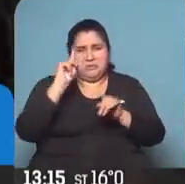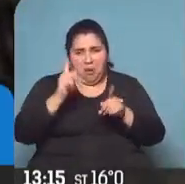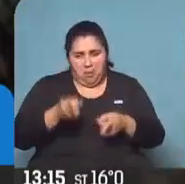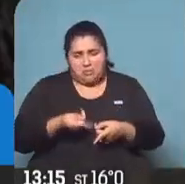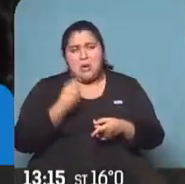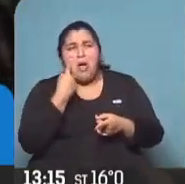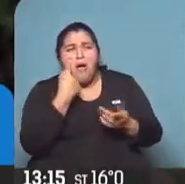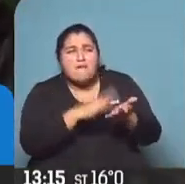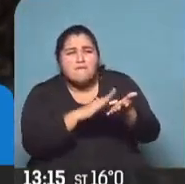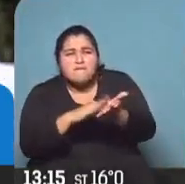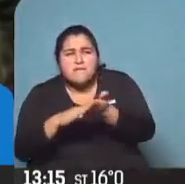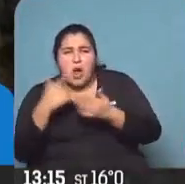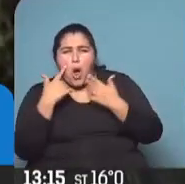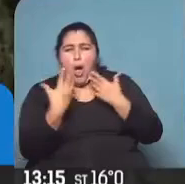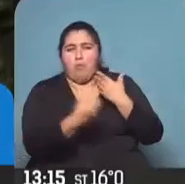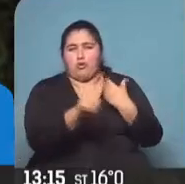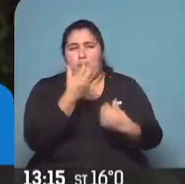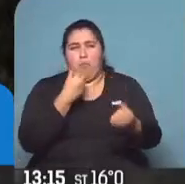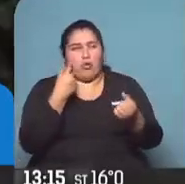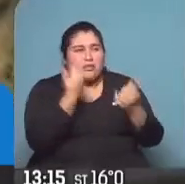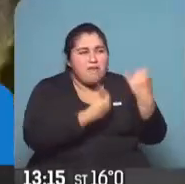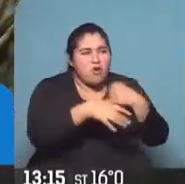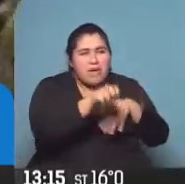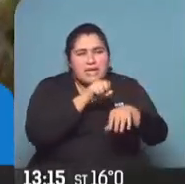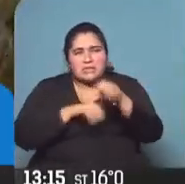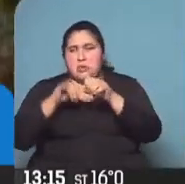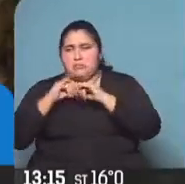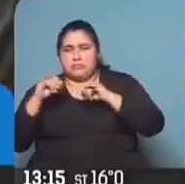proporcionar apoyo sí